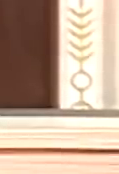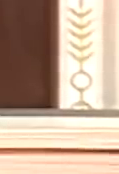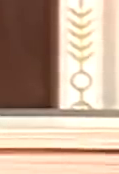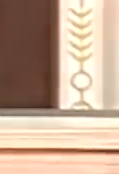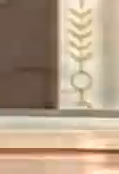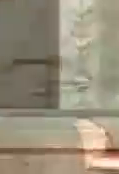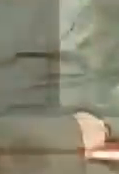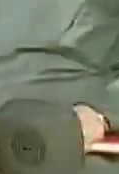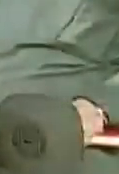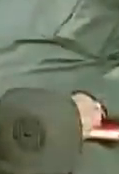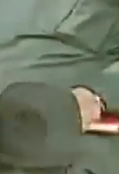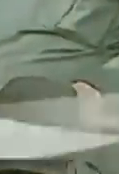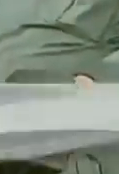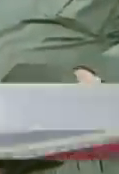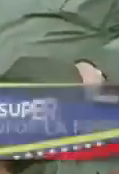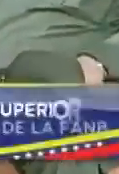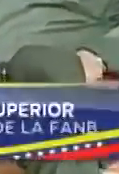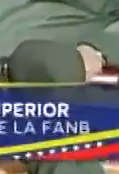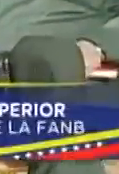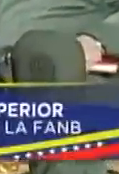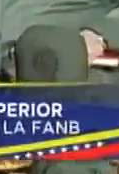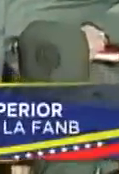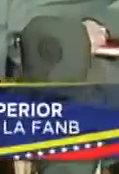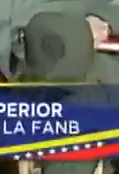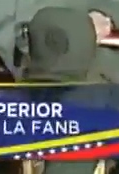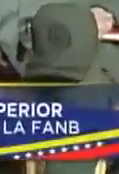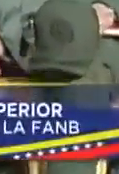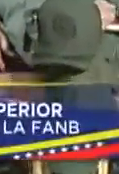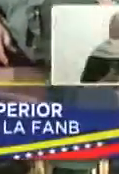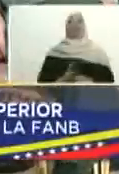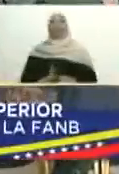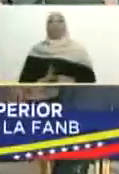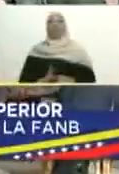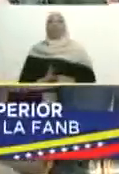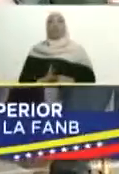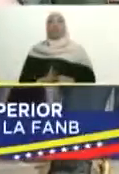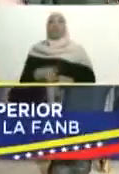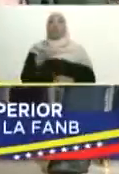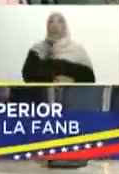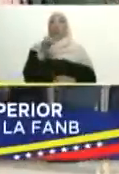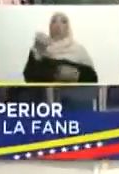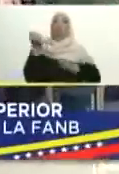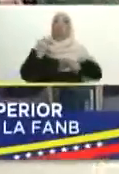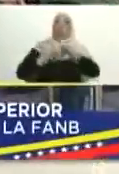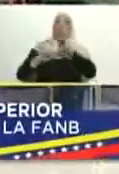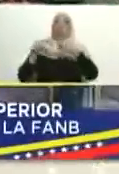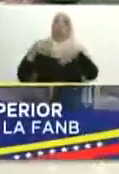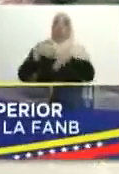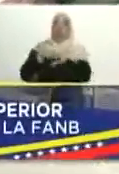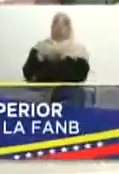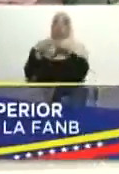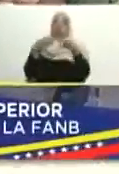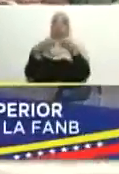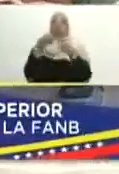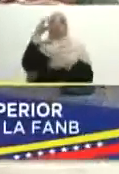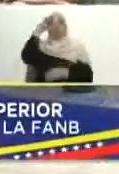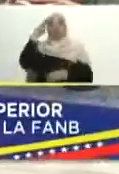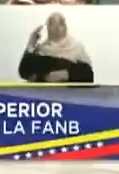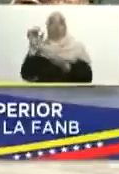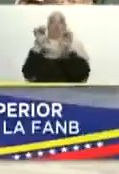presentes, con los comandantes de todas las zonas de defensa integral del